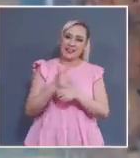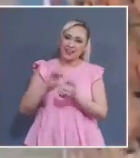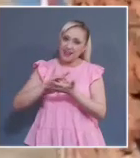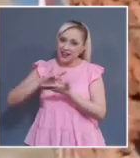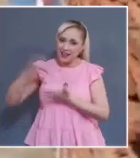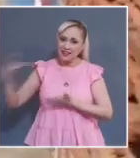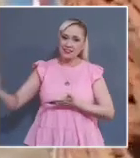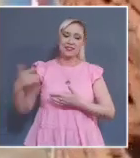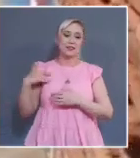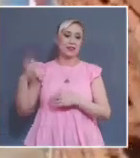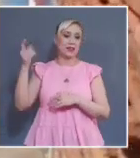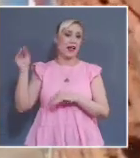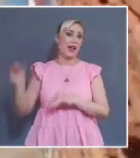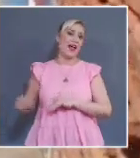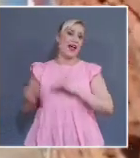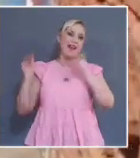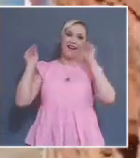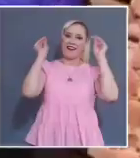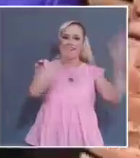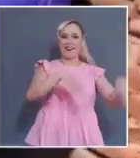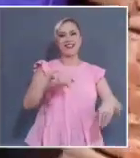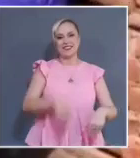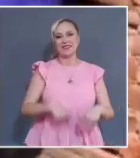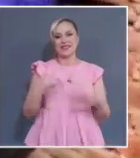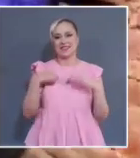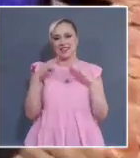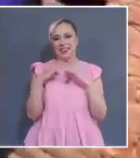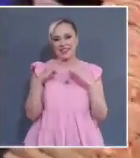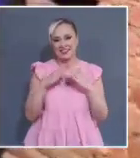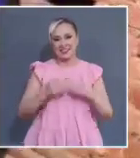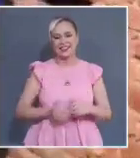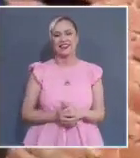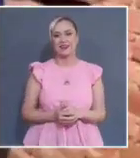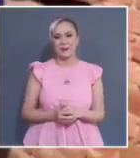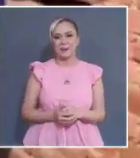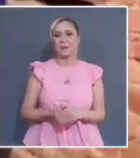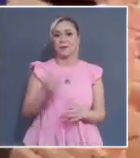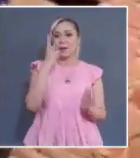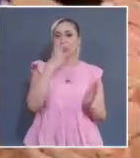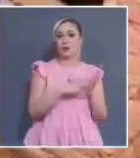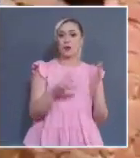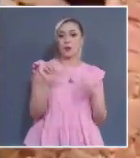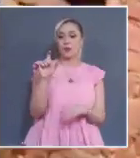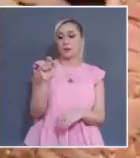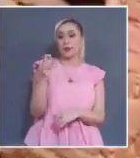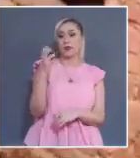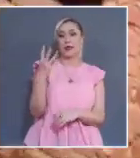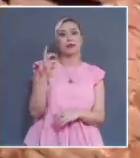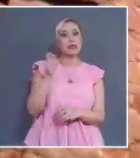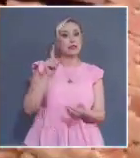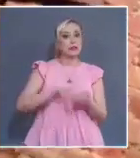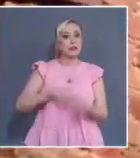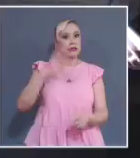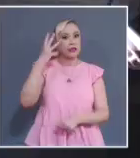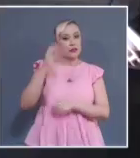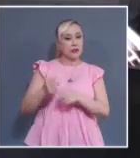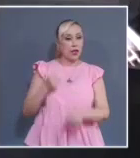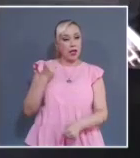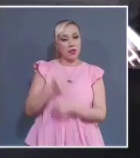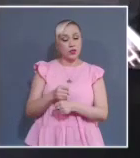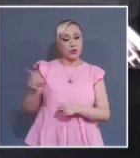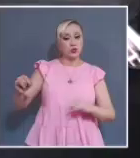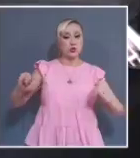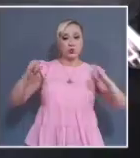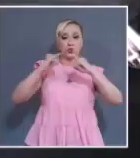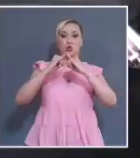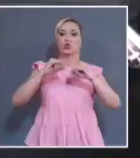casa. Desde junio de 2020 hasta mayo de 2023, el Instituto Federal de Defensoría Pública ha logrado